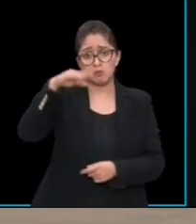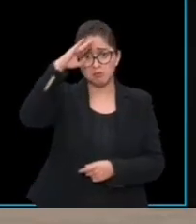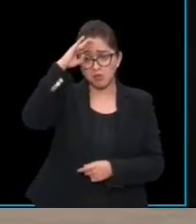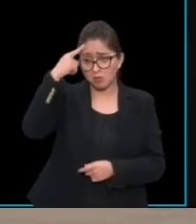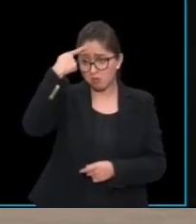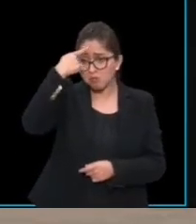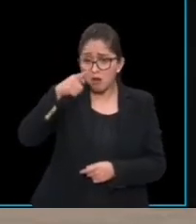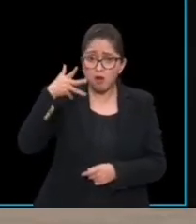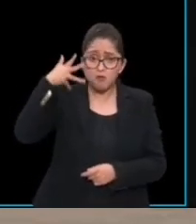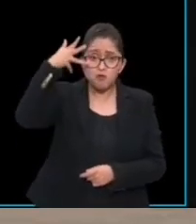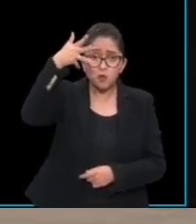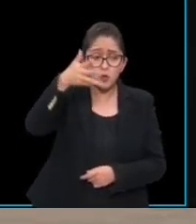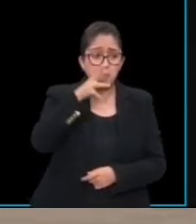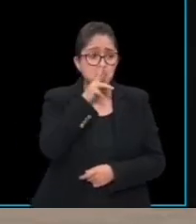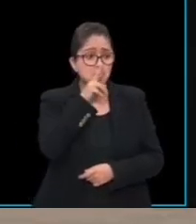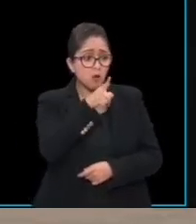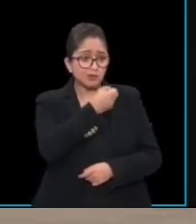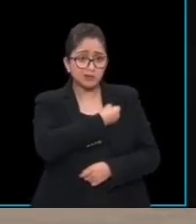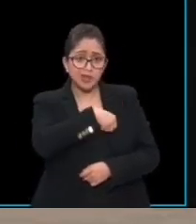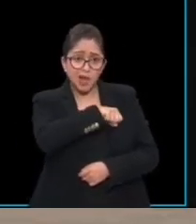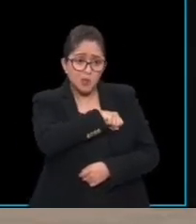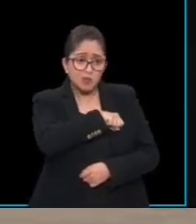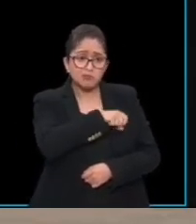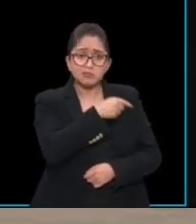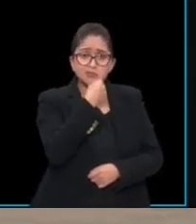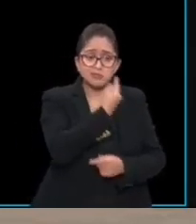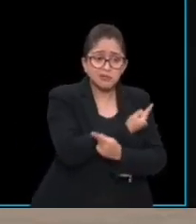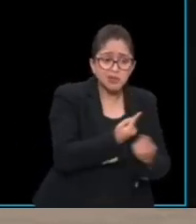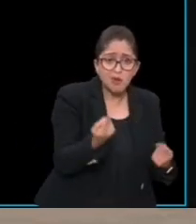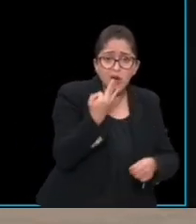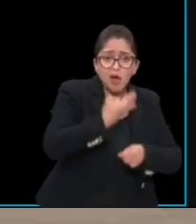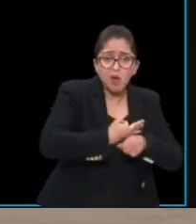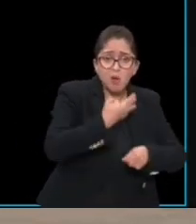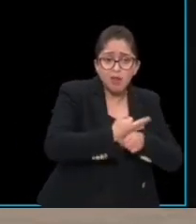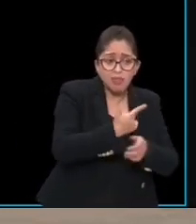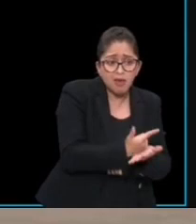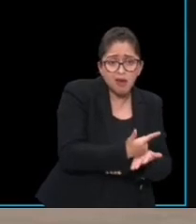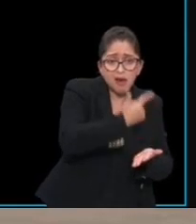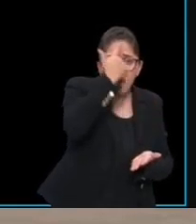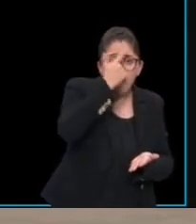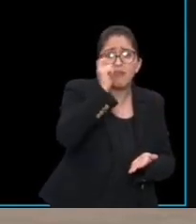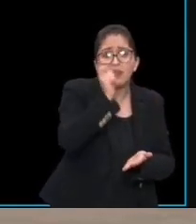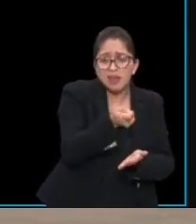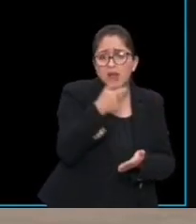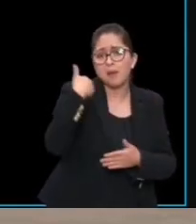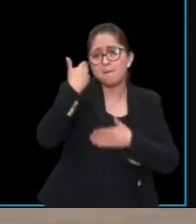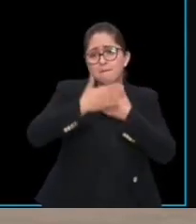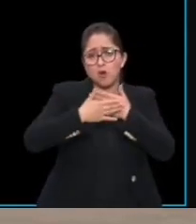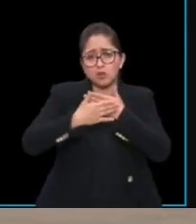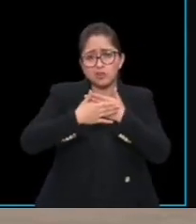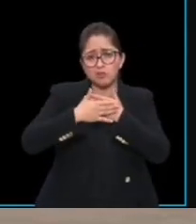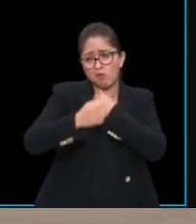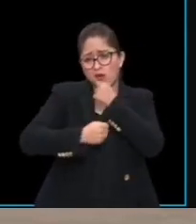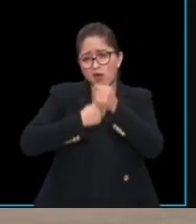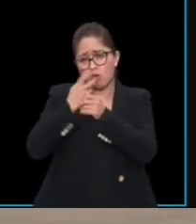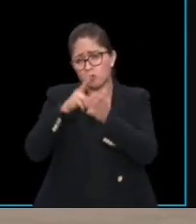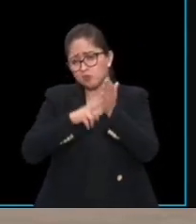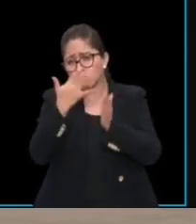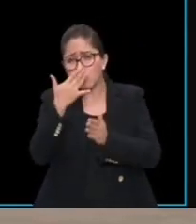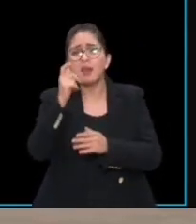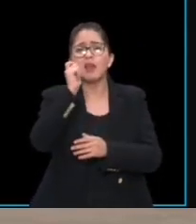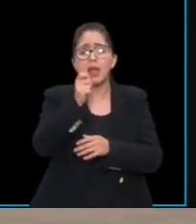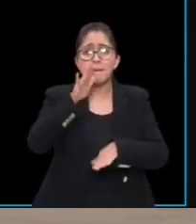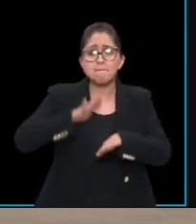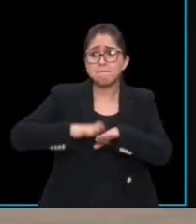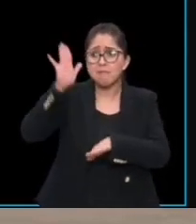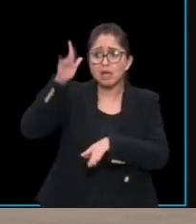la salud de nuestros niños, está en riesgo debido a todo esto. Y se estima que en el año 2050 va a haber más kilogramos de plástico en el océano que pescados. Entonces, creo que